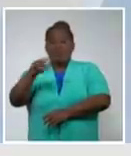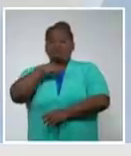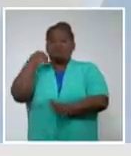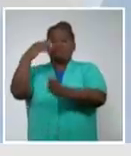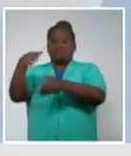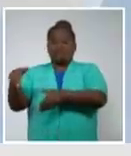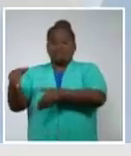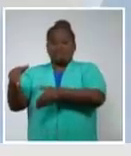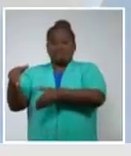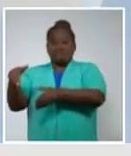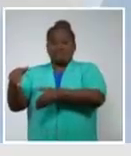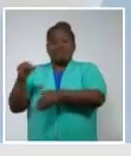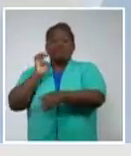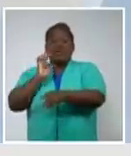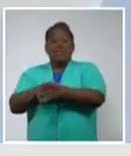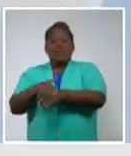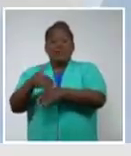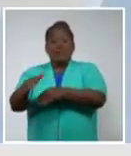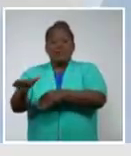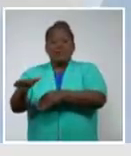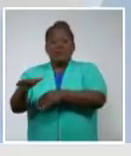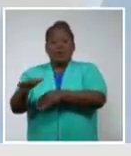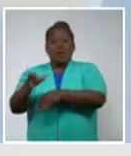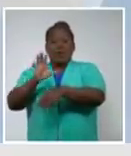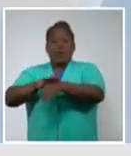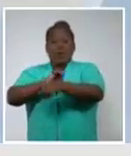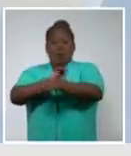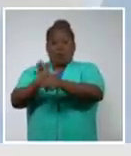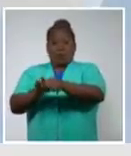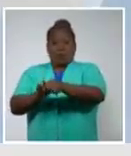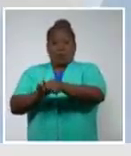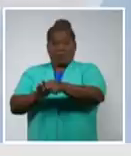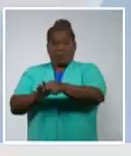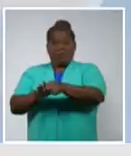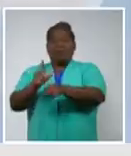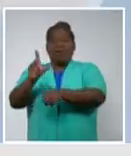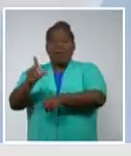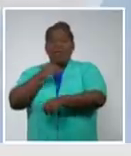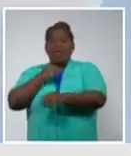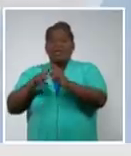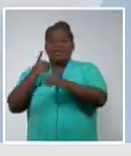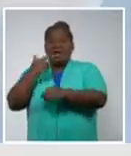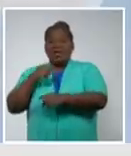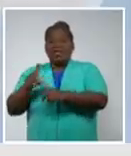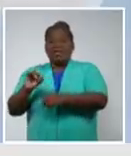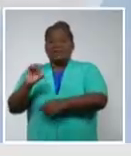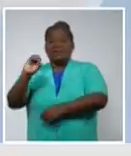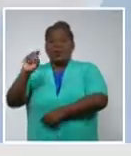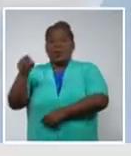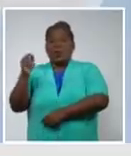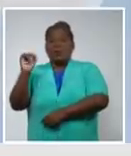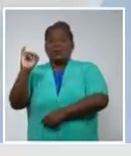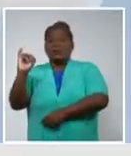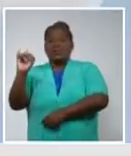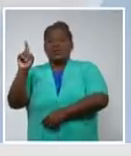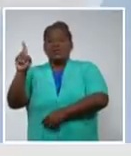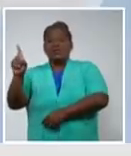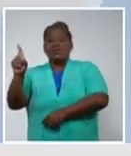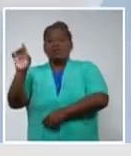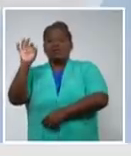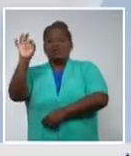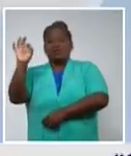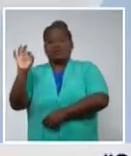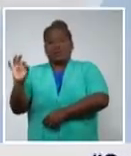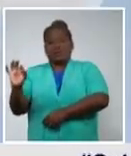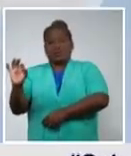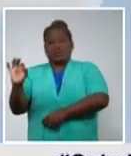inicio de la pandemia. Letalidad de 0,61%, incluso discretamente inferior a